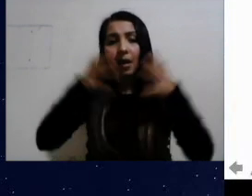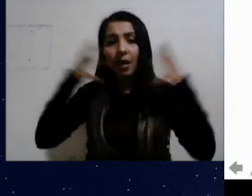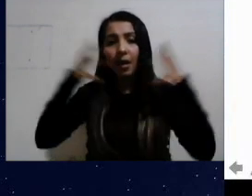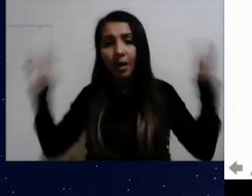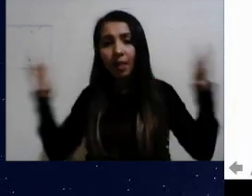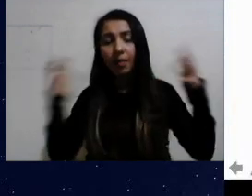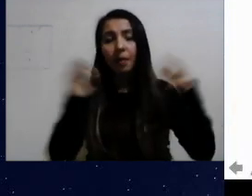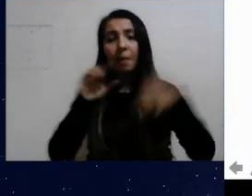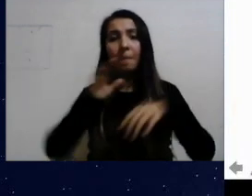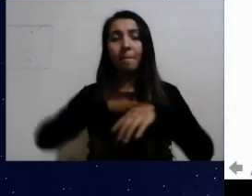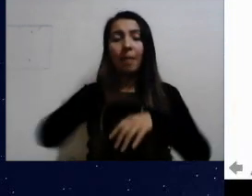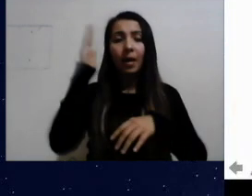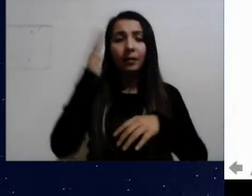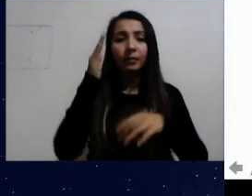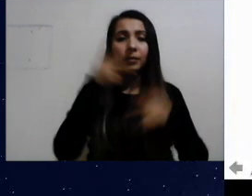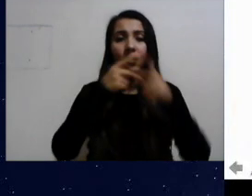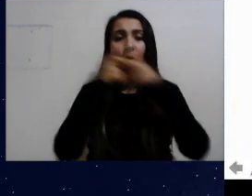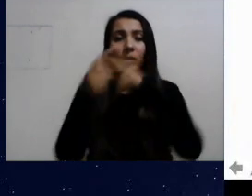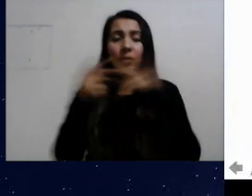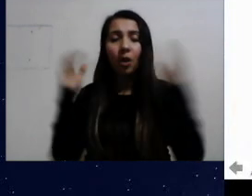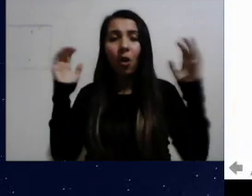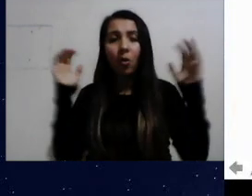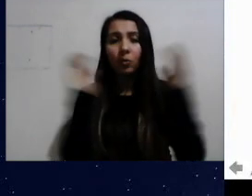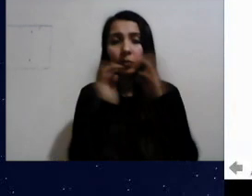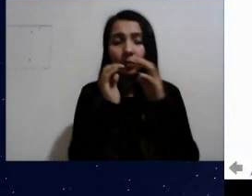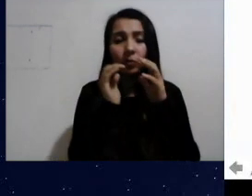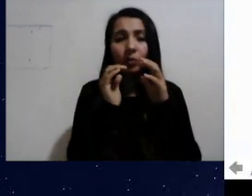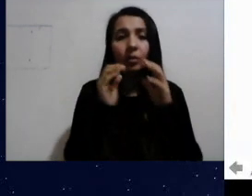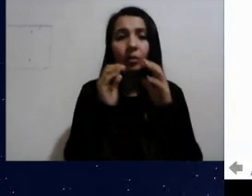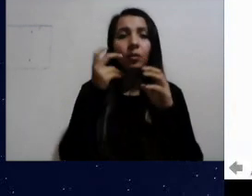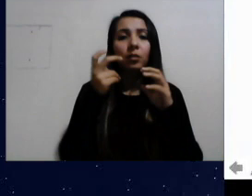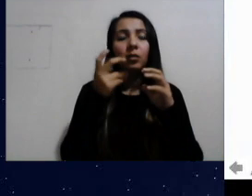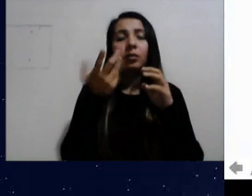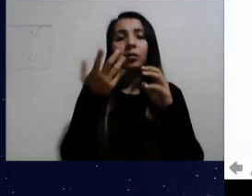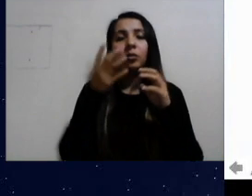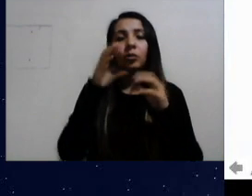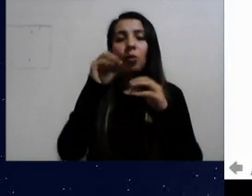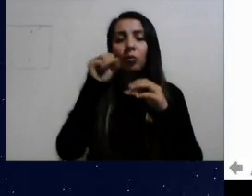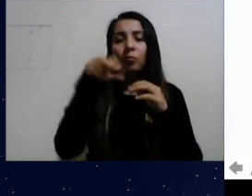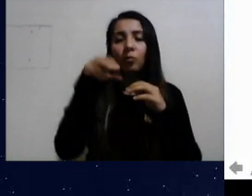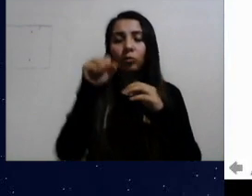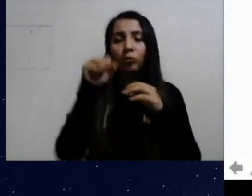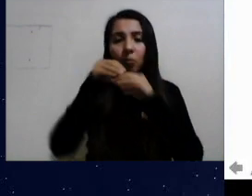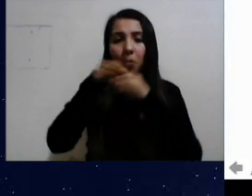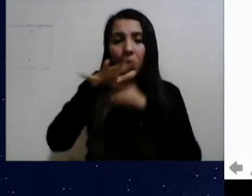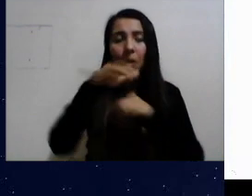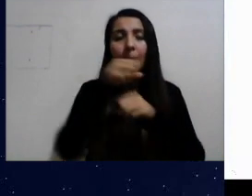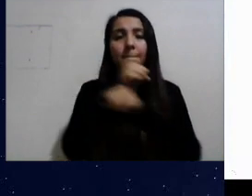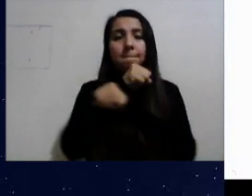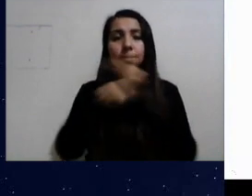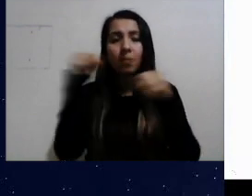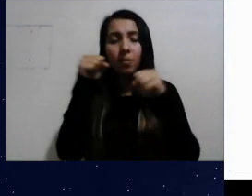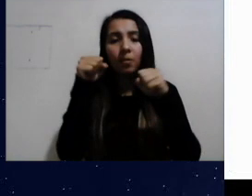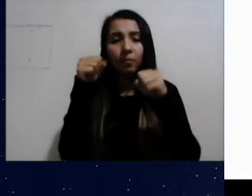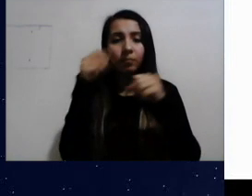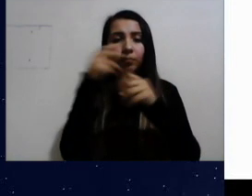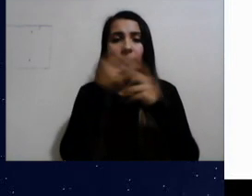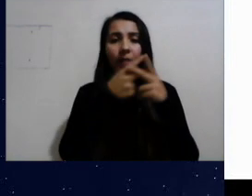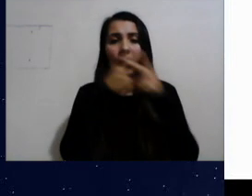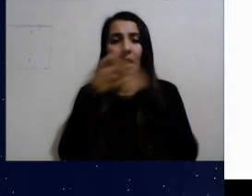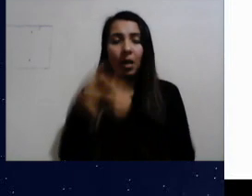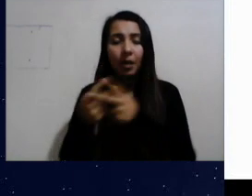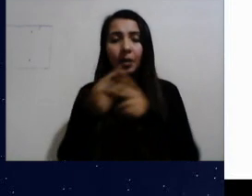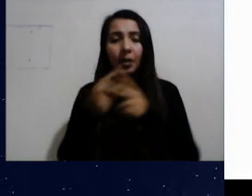cósmica, explosiones de supernova, la gran mayoría, ¿vale? Entonces, toda la evolución química,